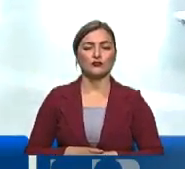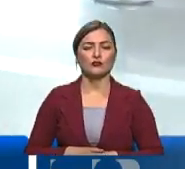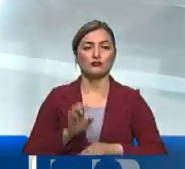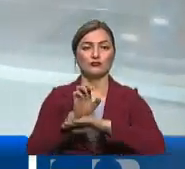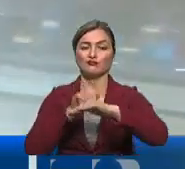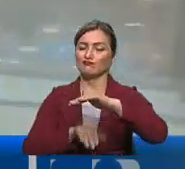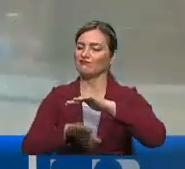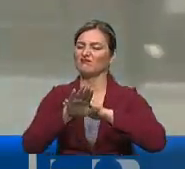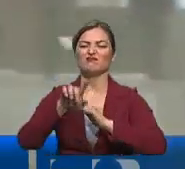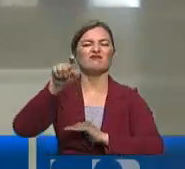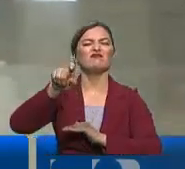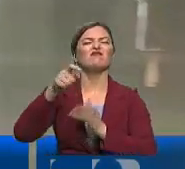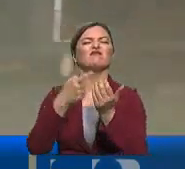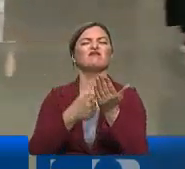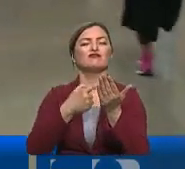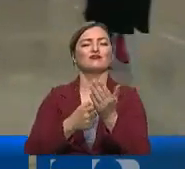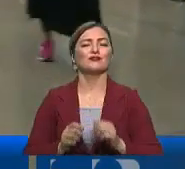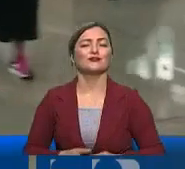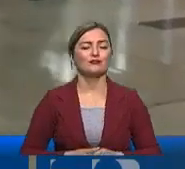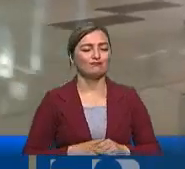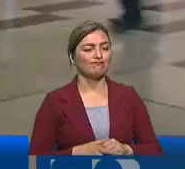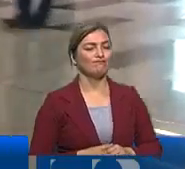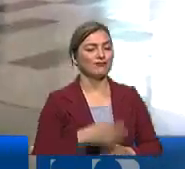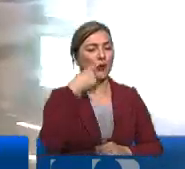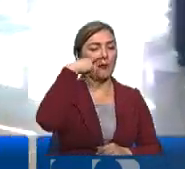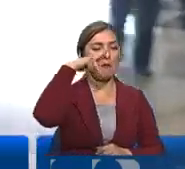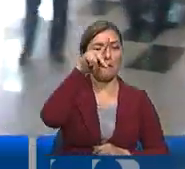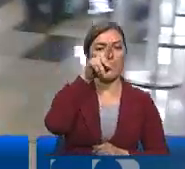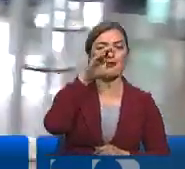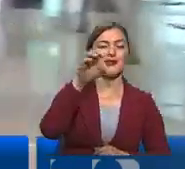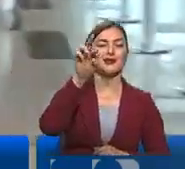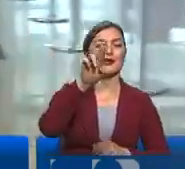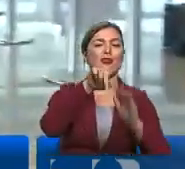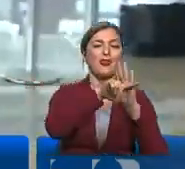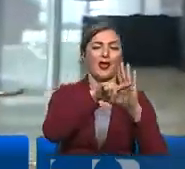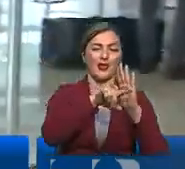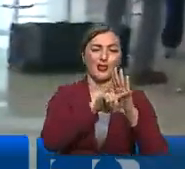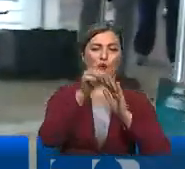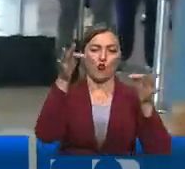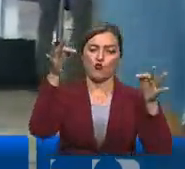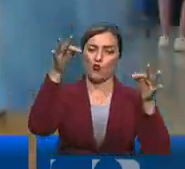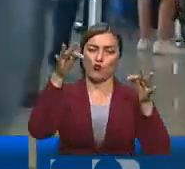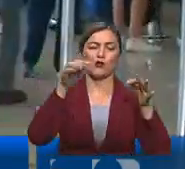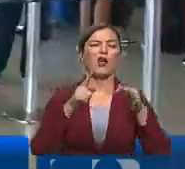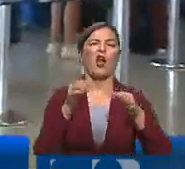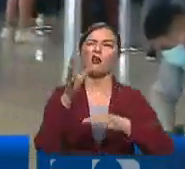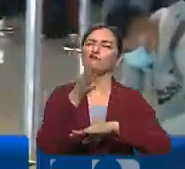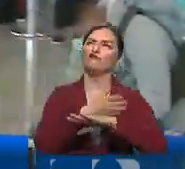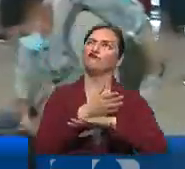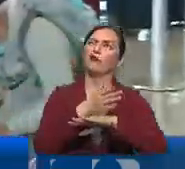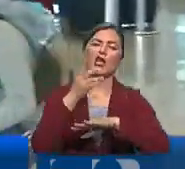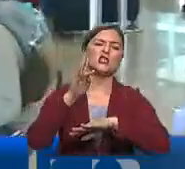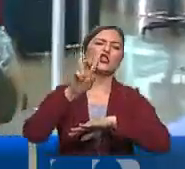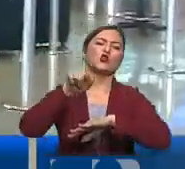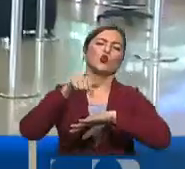país se requiere presentar ya sea una prueba PCR negativa. La prueba debe haber sido realizada dentro